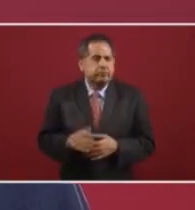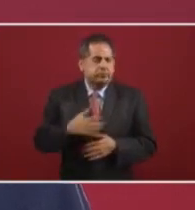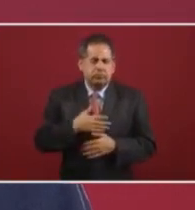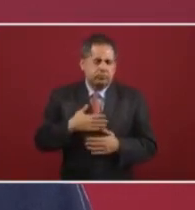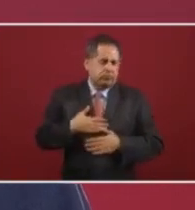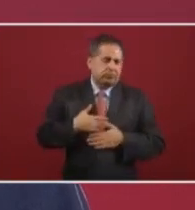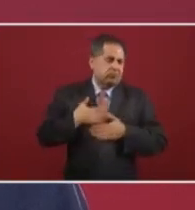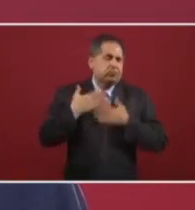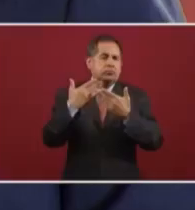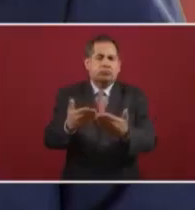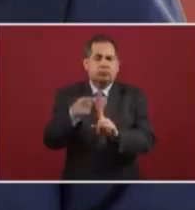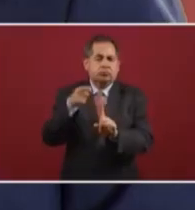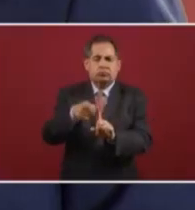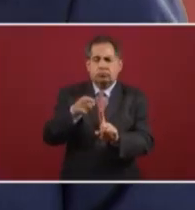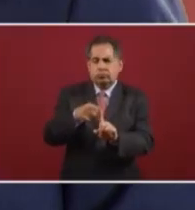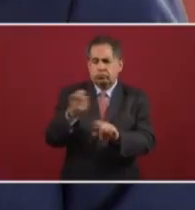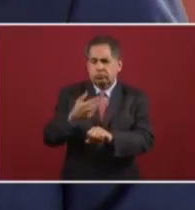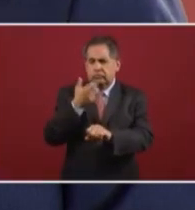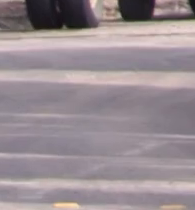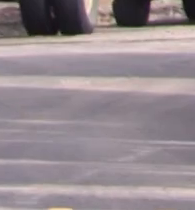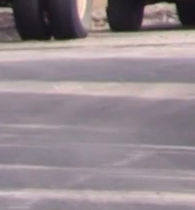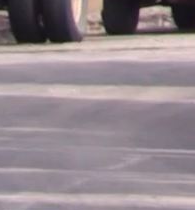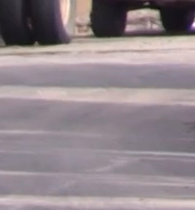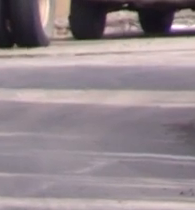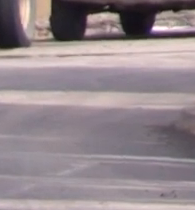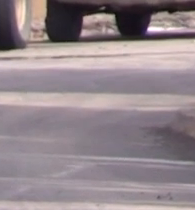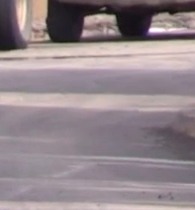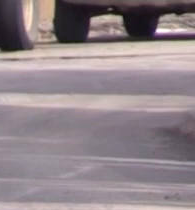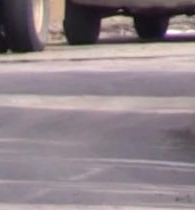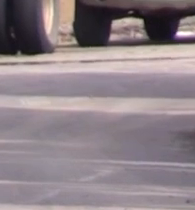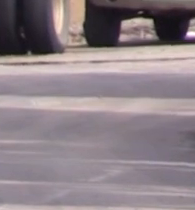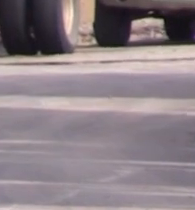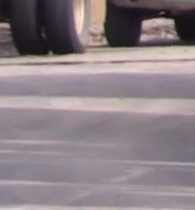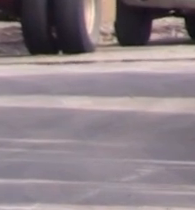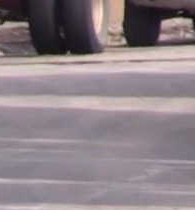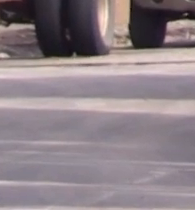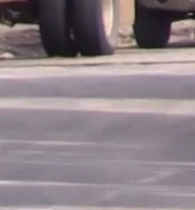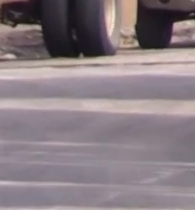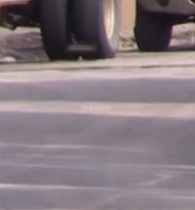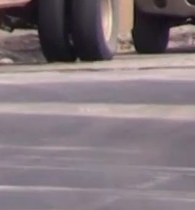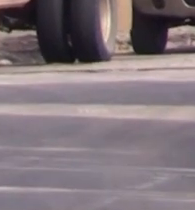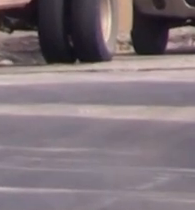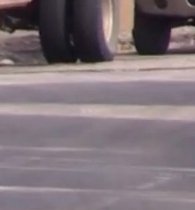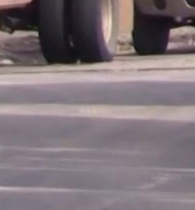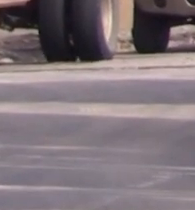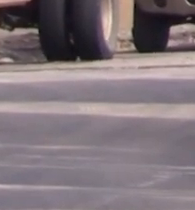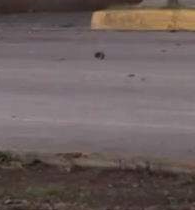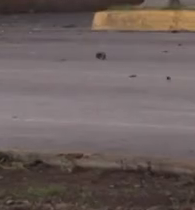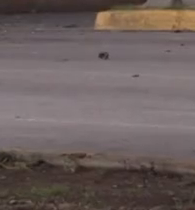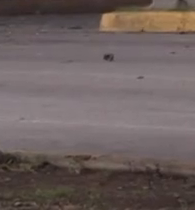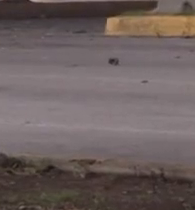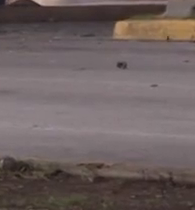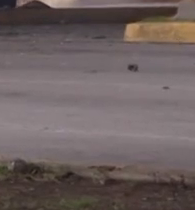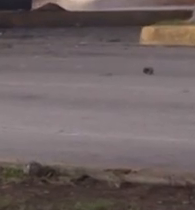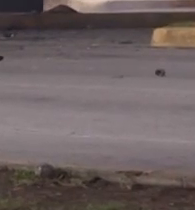mucha confianza al secretario de la Defensa. Ovidio Guzmán, uno de los 10 hijos reconocidos del Chapo, fue detenido